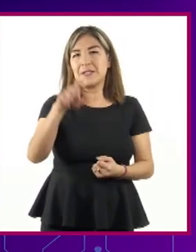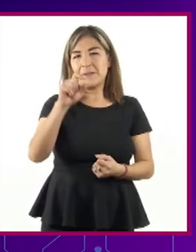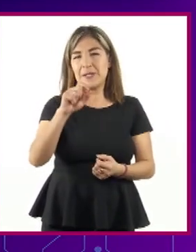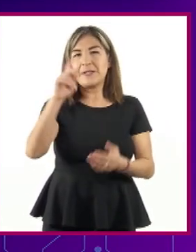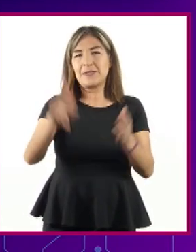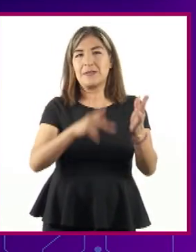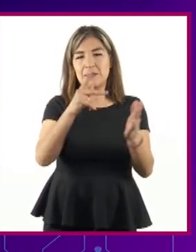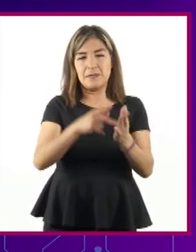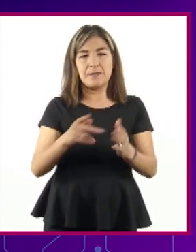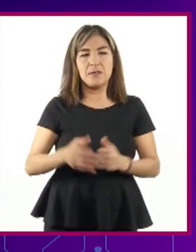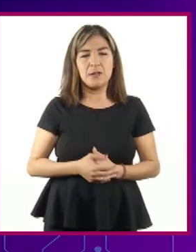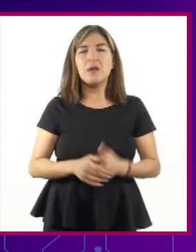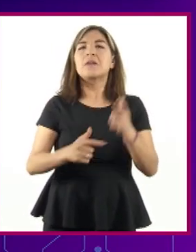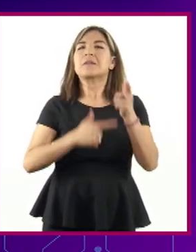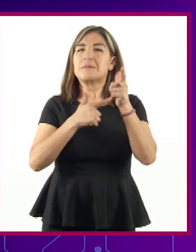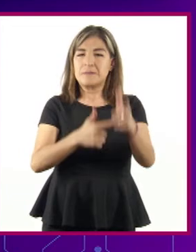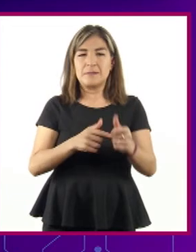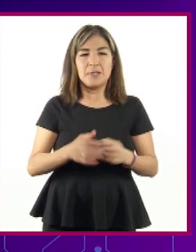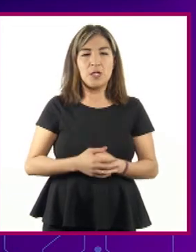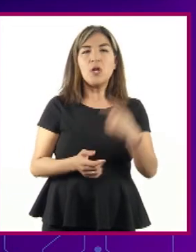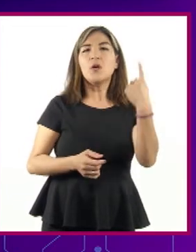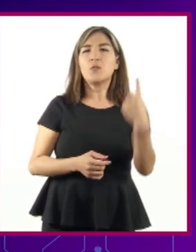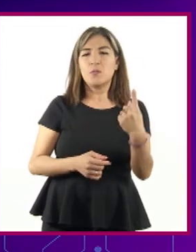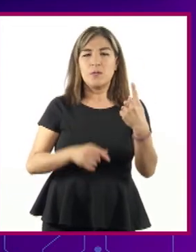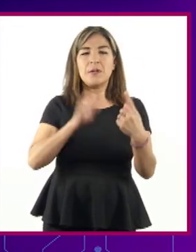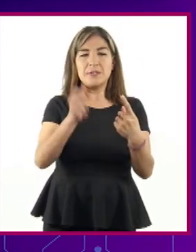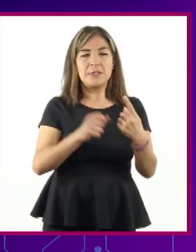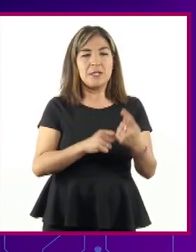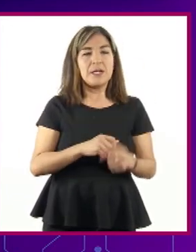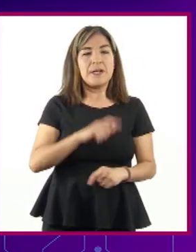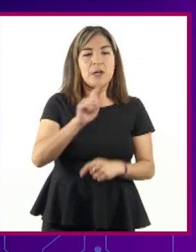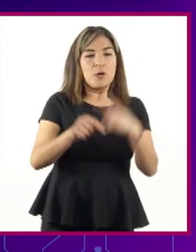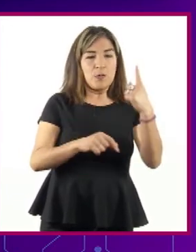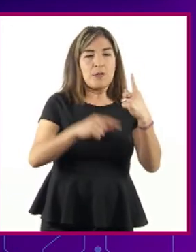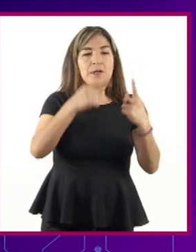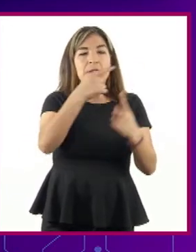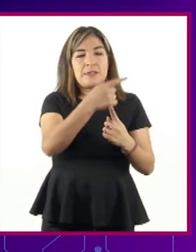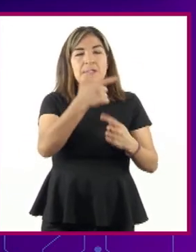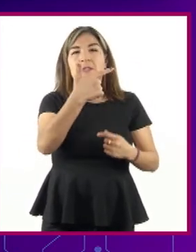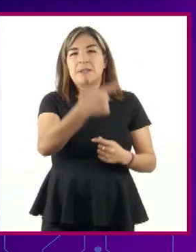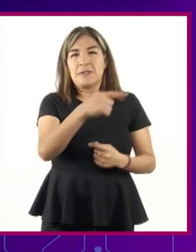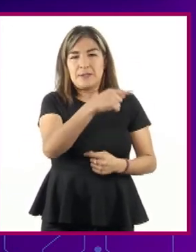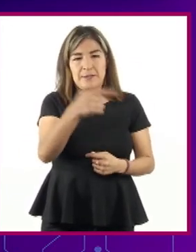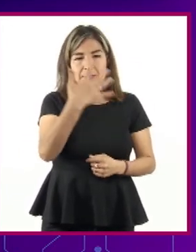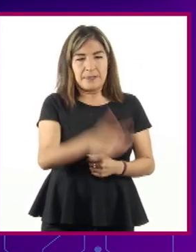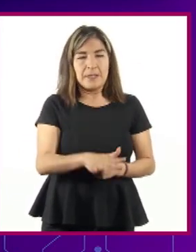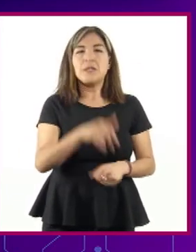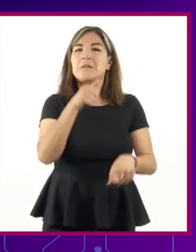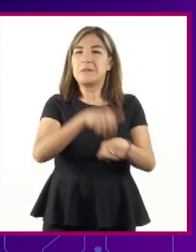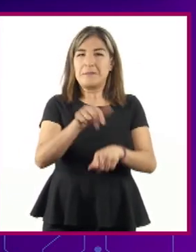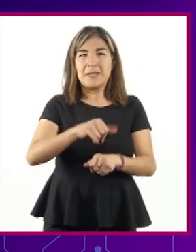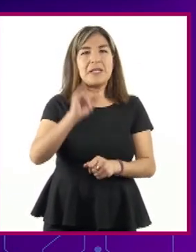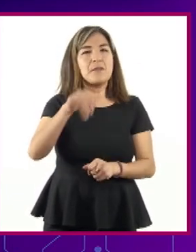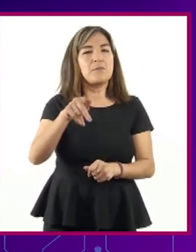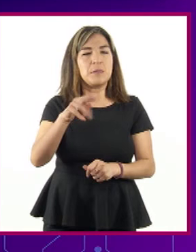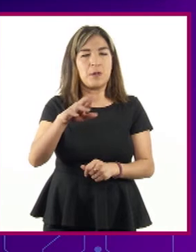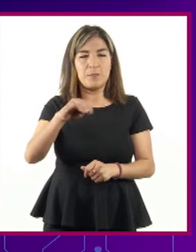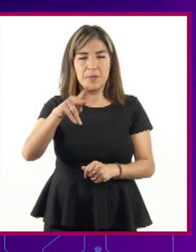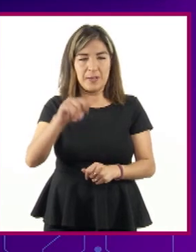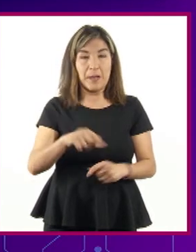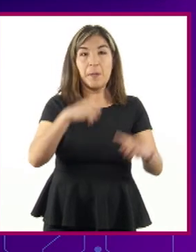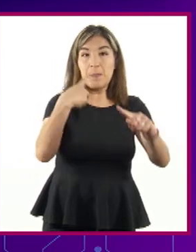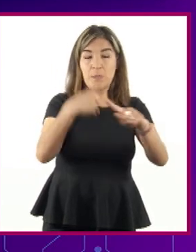kilómetros. Continuamos con un entero, 7 décimos, convirtiéndolo a una fracción impropia. Entonces